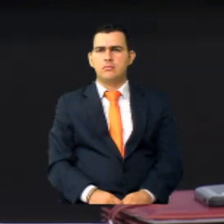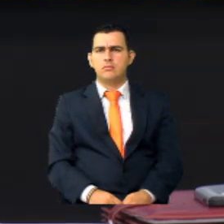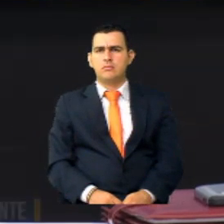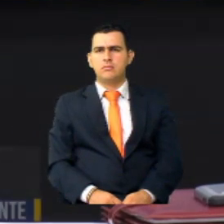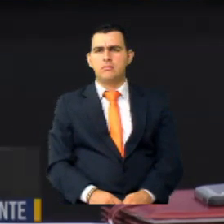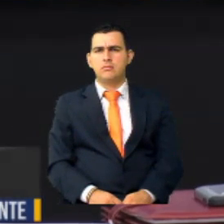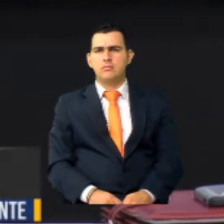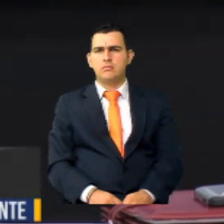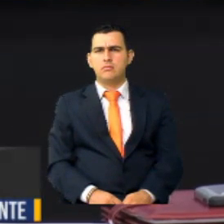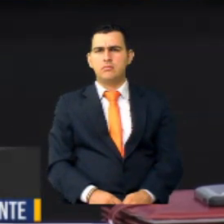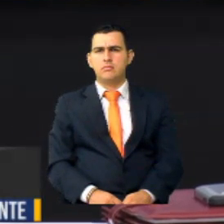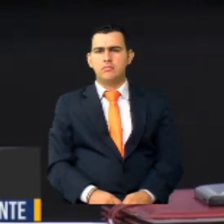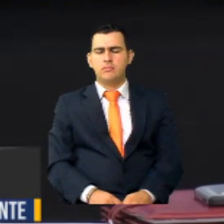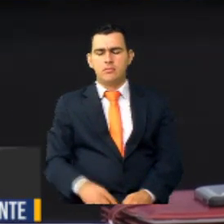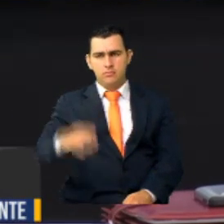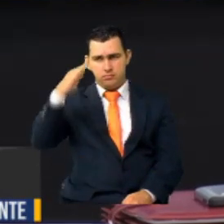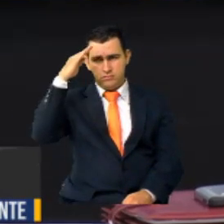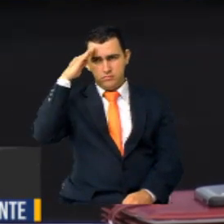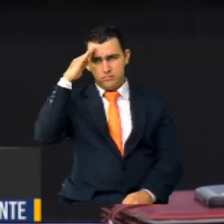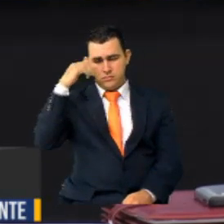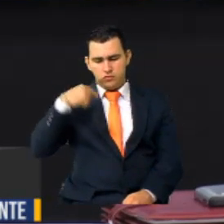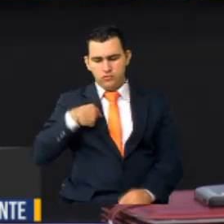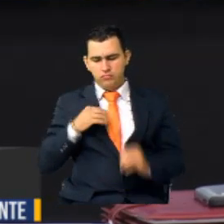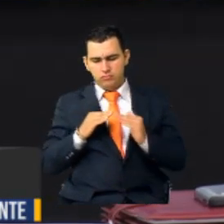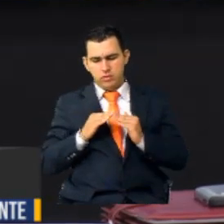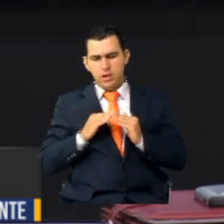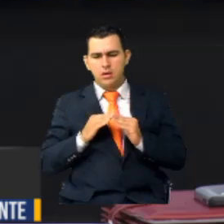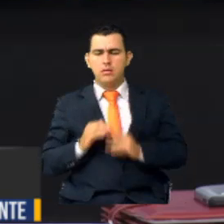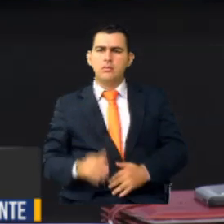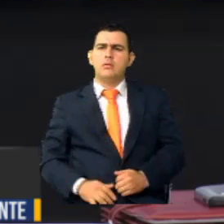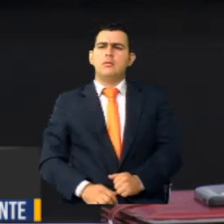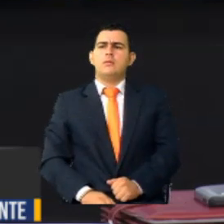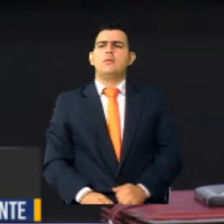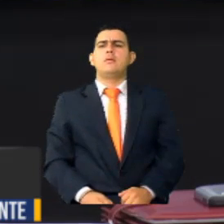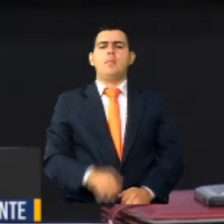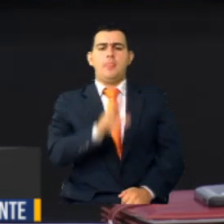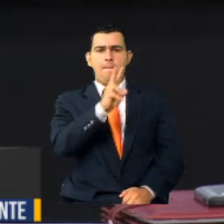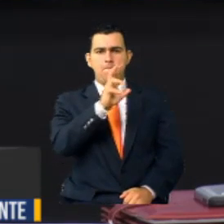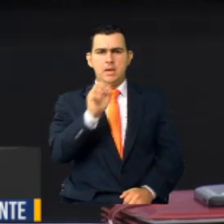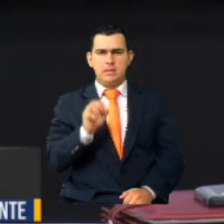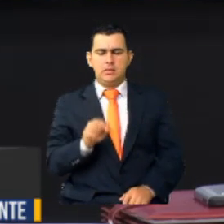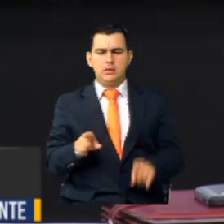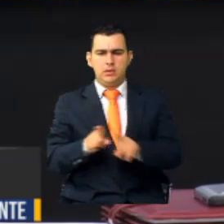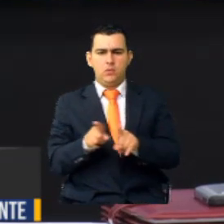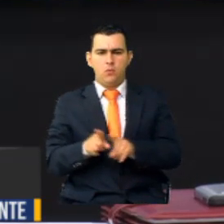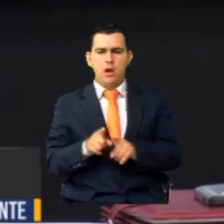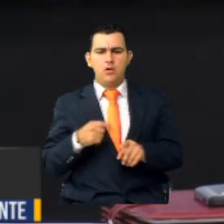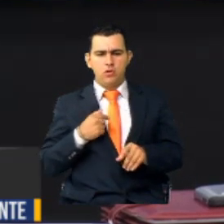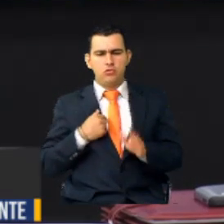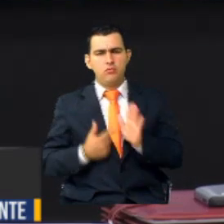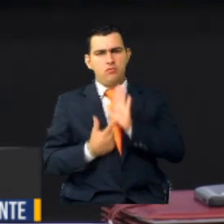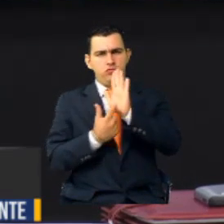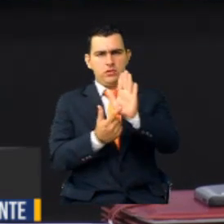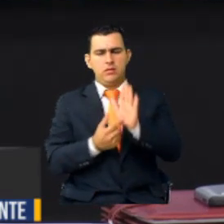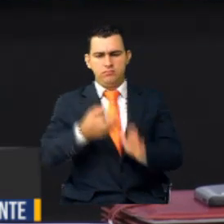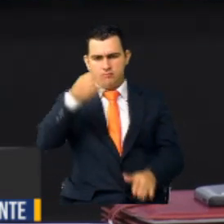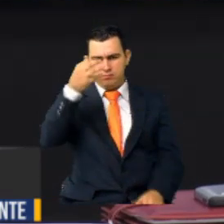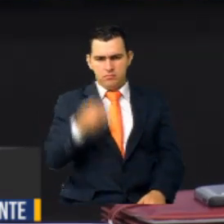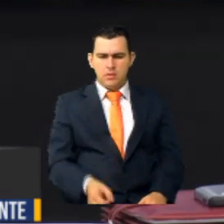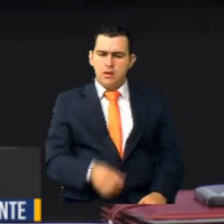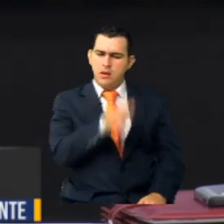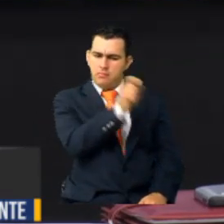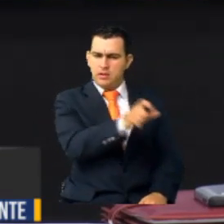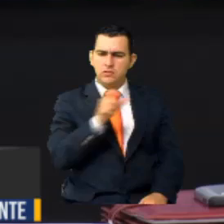Horacio Henao, con todos los barranqueños, a través de las 20 viviendas demostramos la esencia de esta raza. Gente